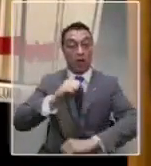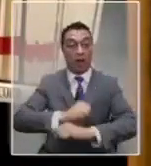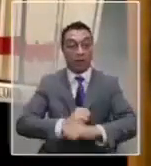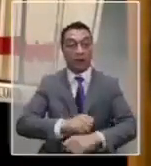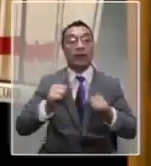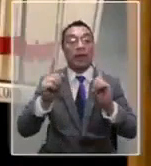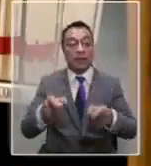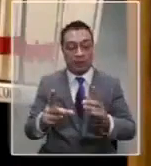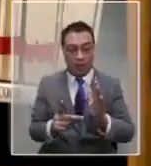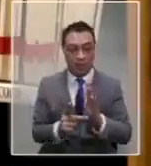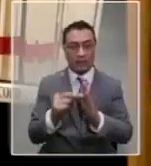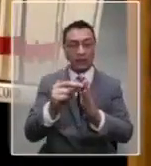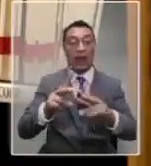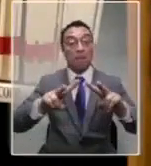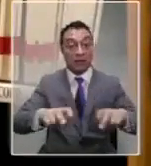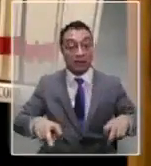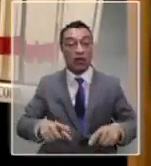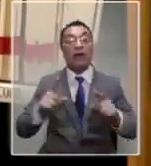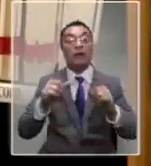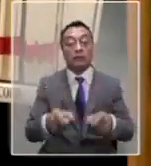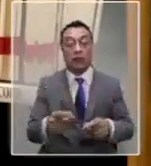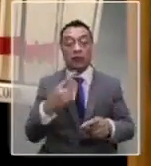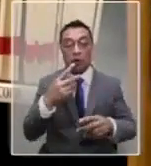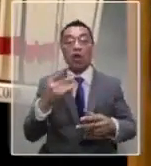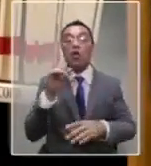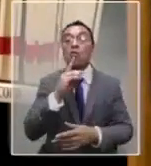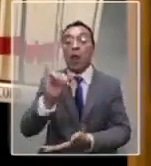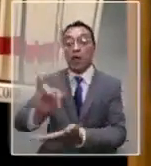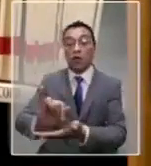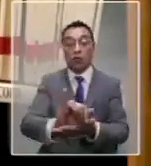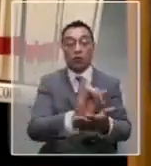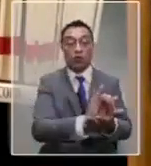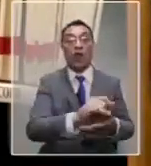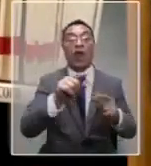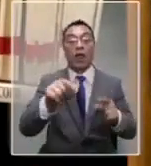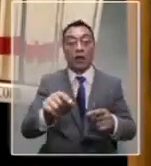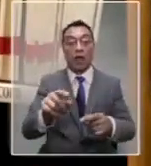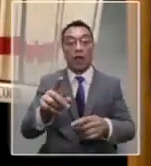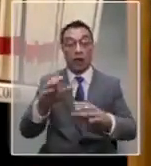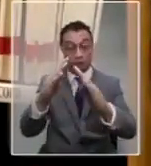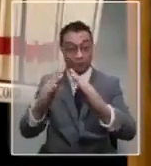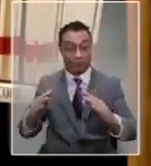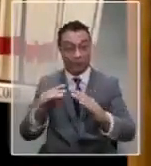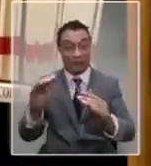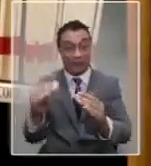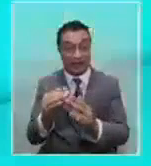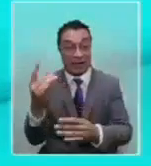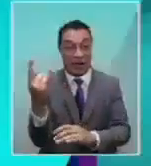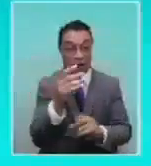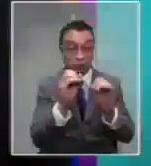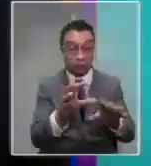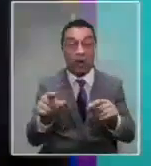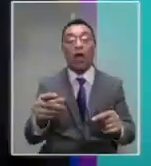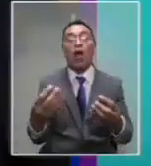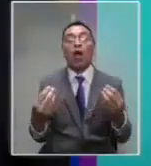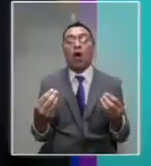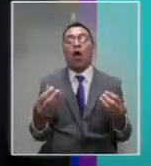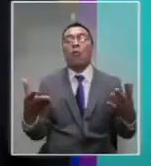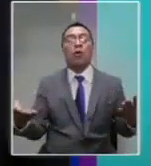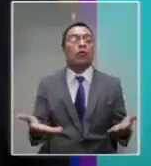empresariado requiere de investigación y desarrollo, tal como las instituciones académicas. Y en ese sentido, ¿cómo se relaciona esta